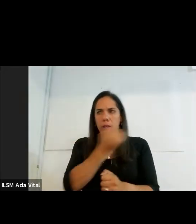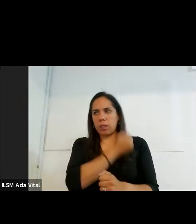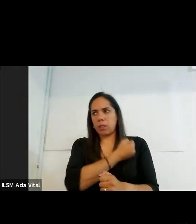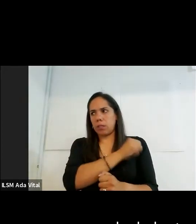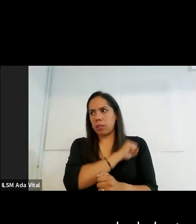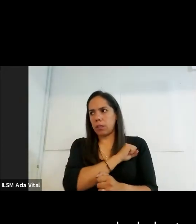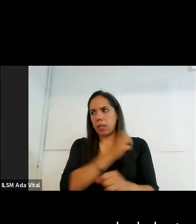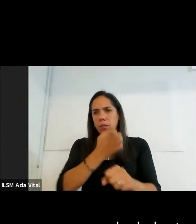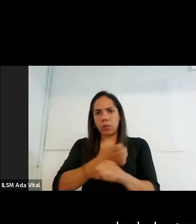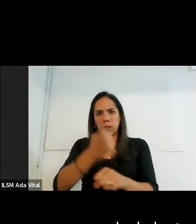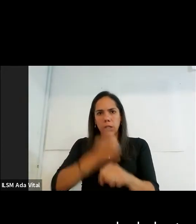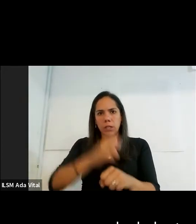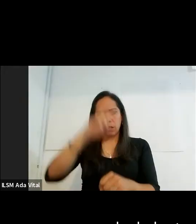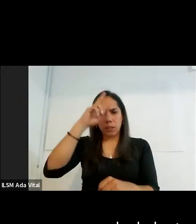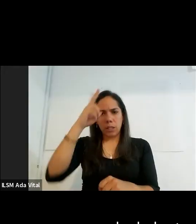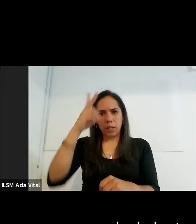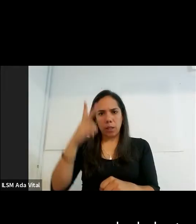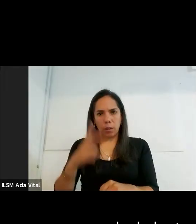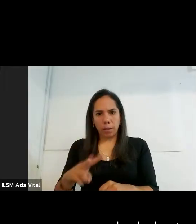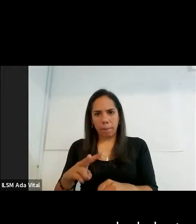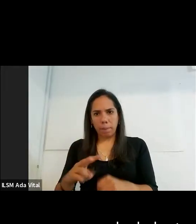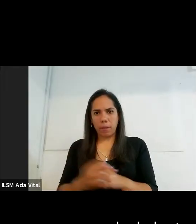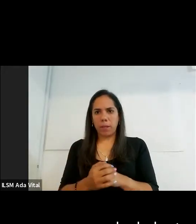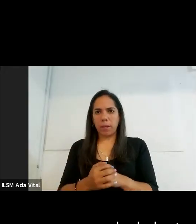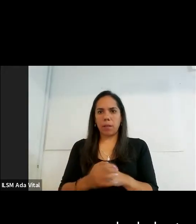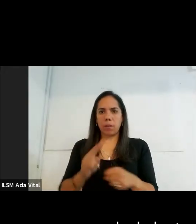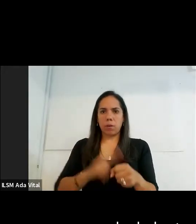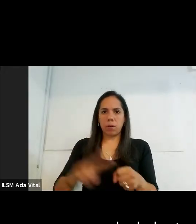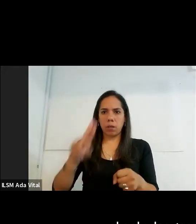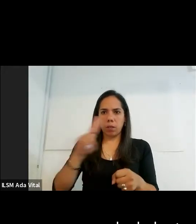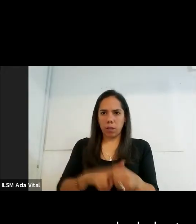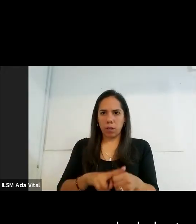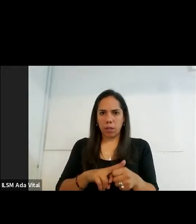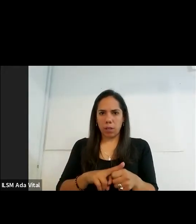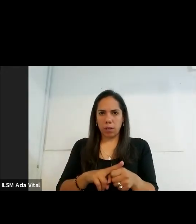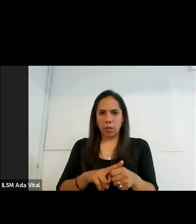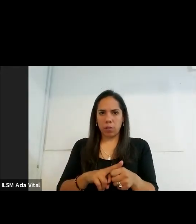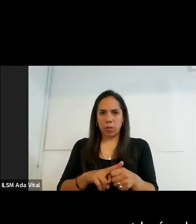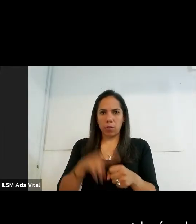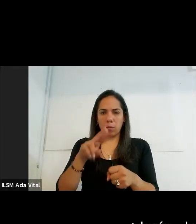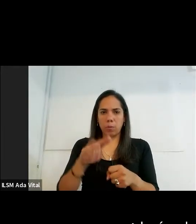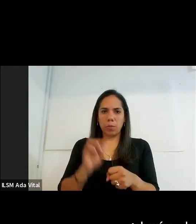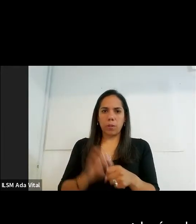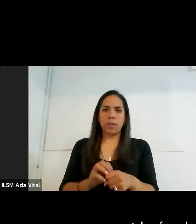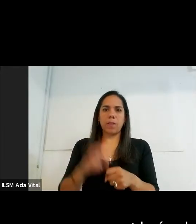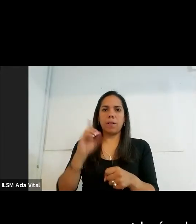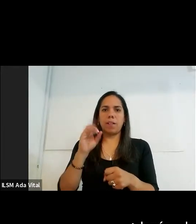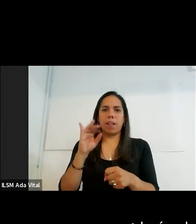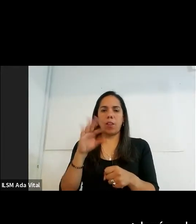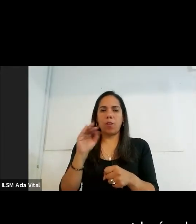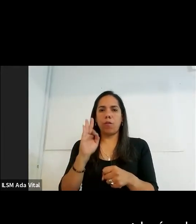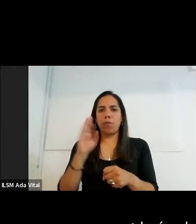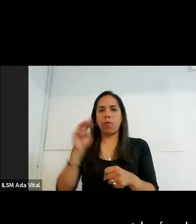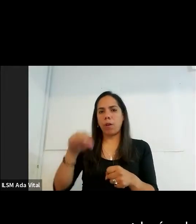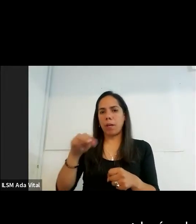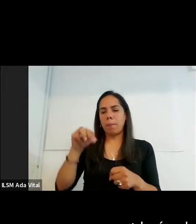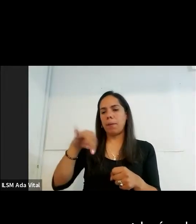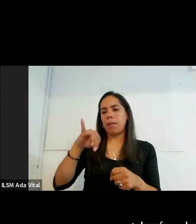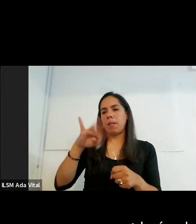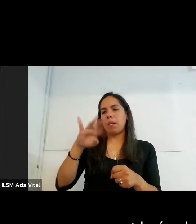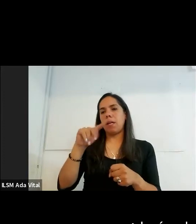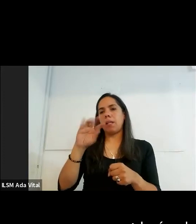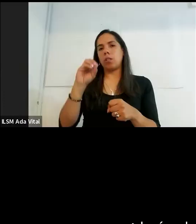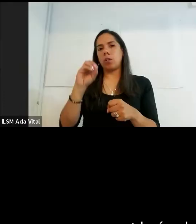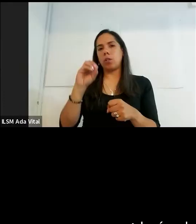México, donde ha trabajado en el Hospital Psiquiátrico Dr. Adolfo M. Nieto. Además, ha desempeñado roles